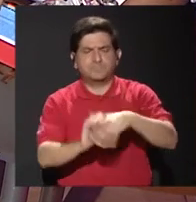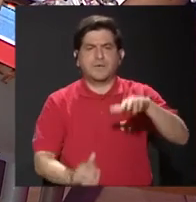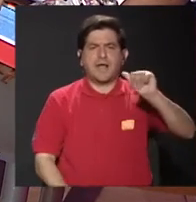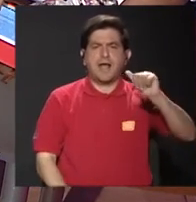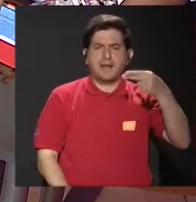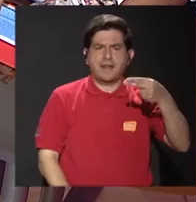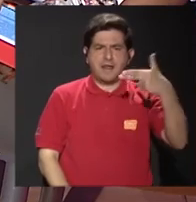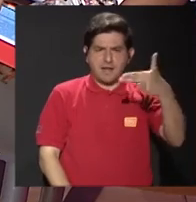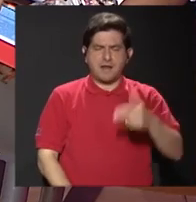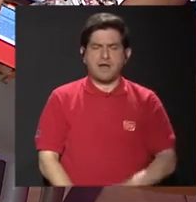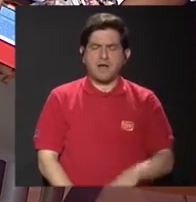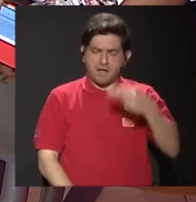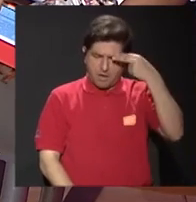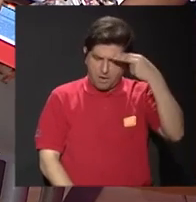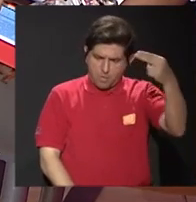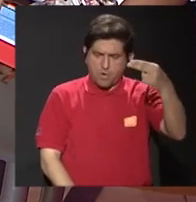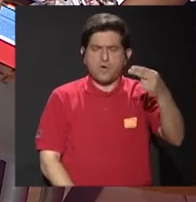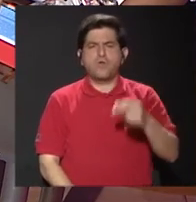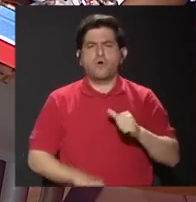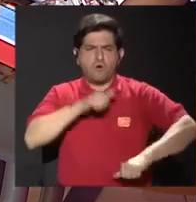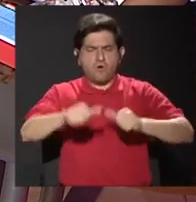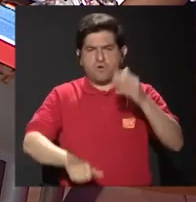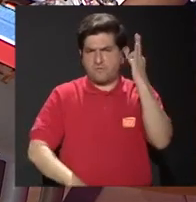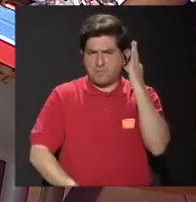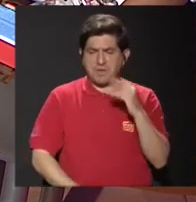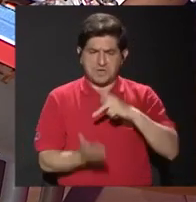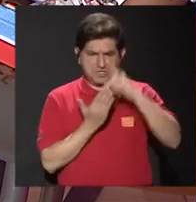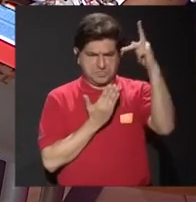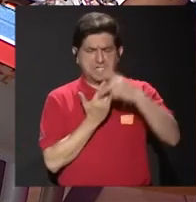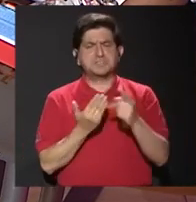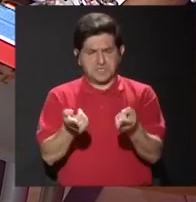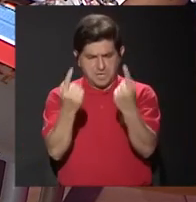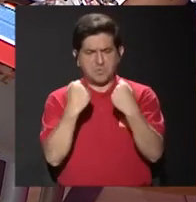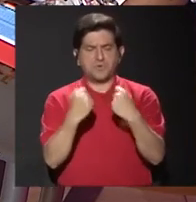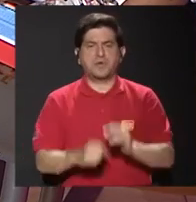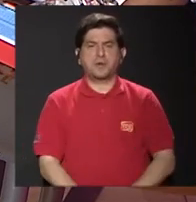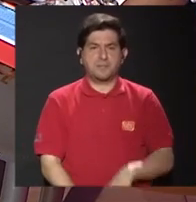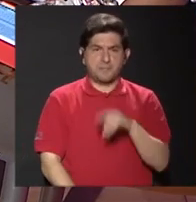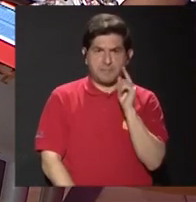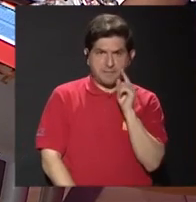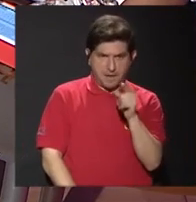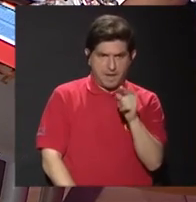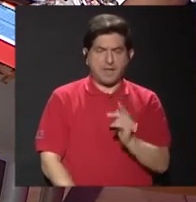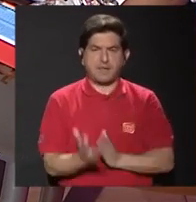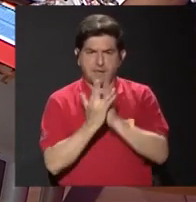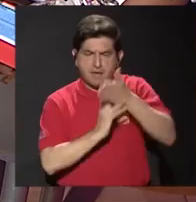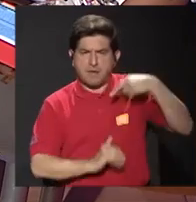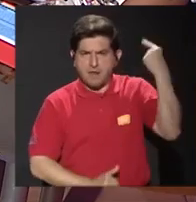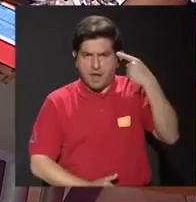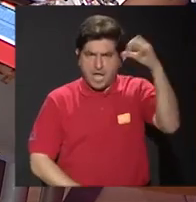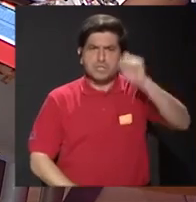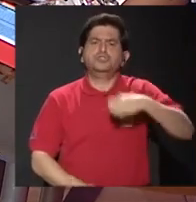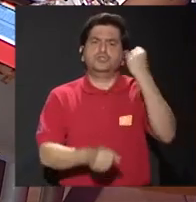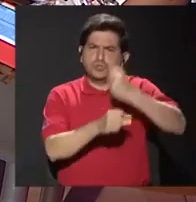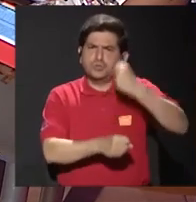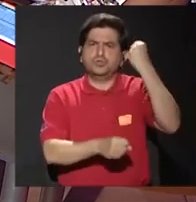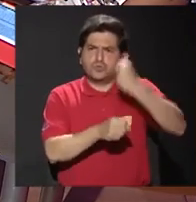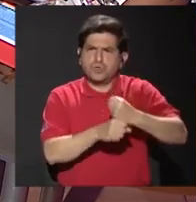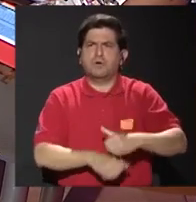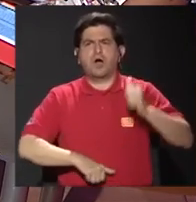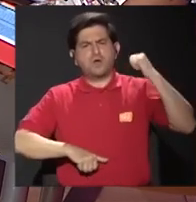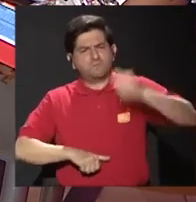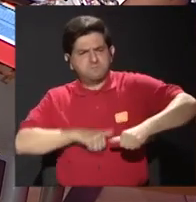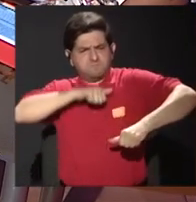un honor para las feministas tenerla en el programa ya que ella por medio del gobierno si ha trabajado con